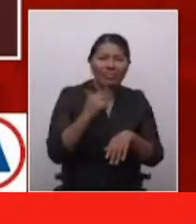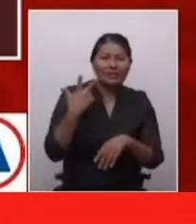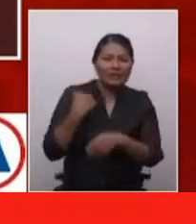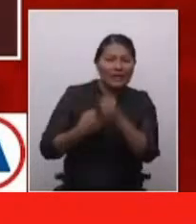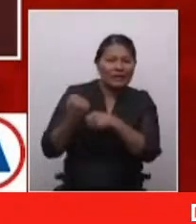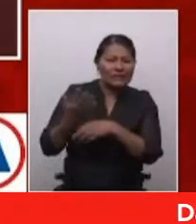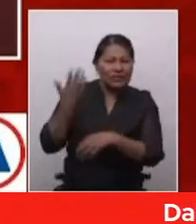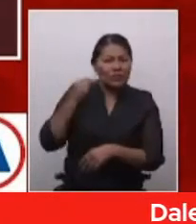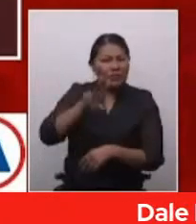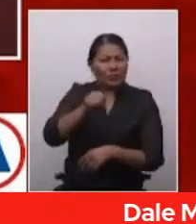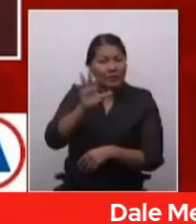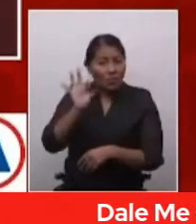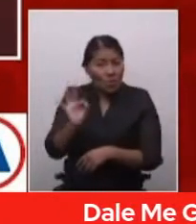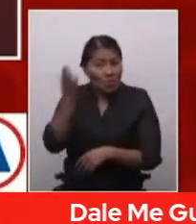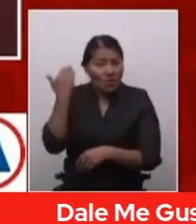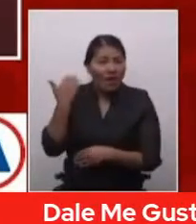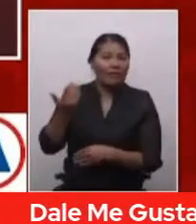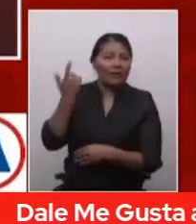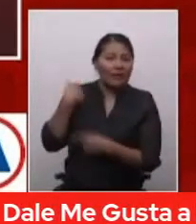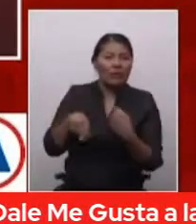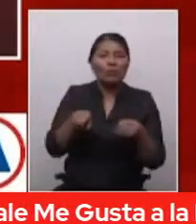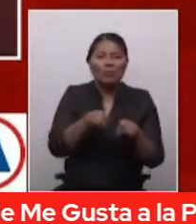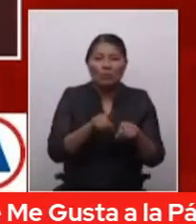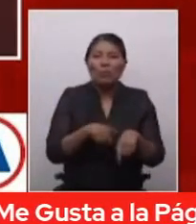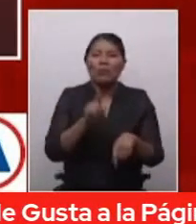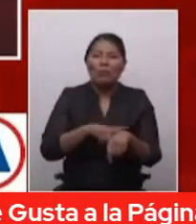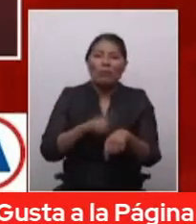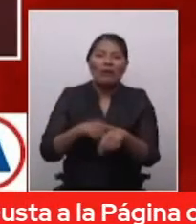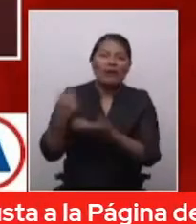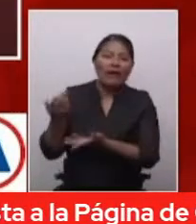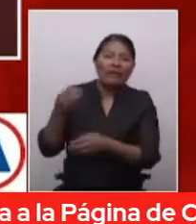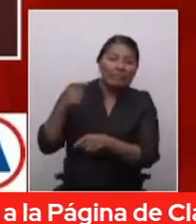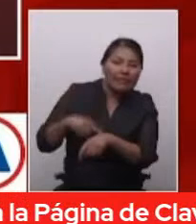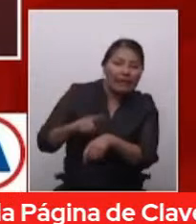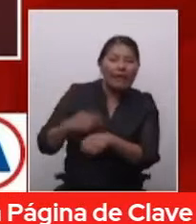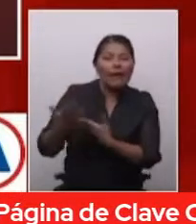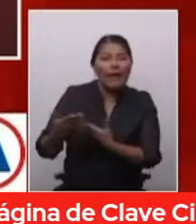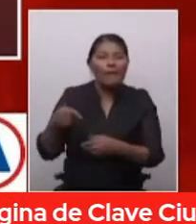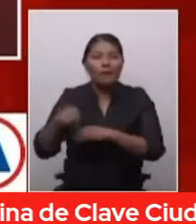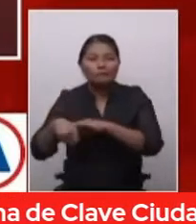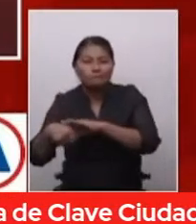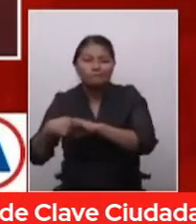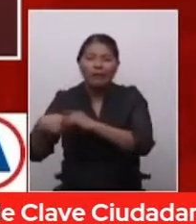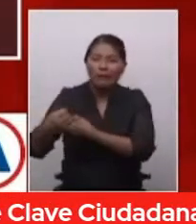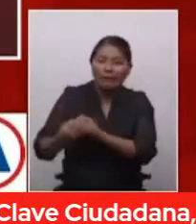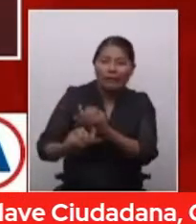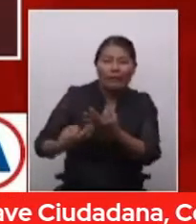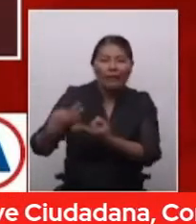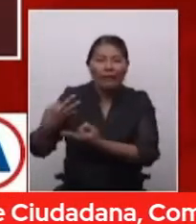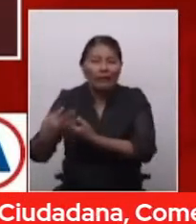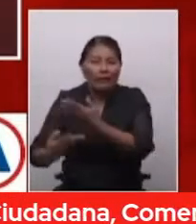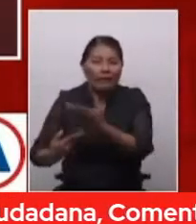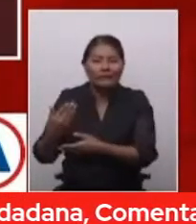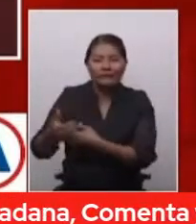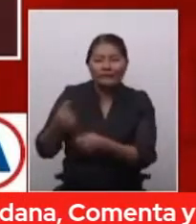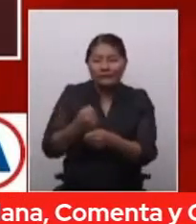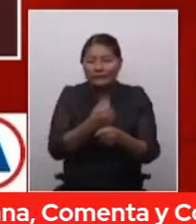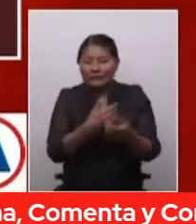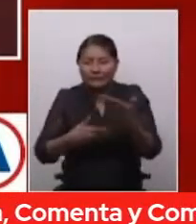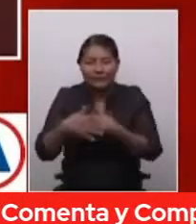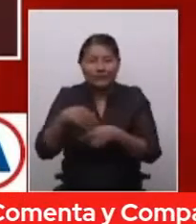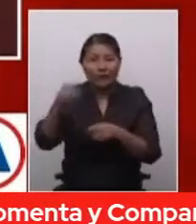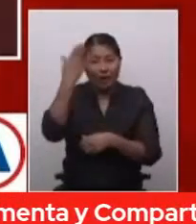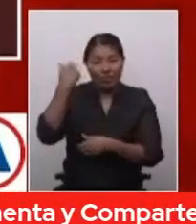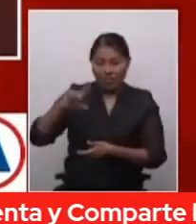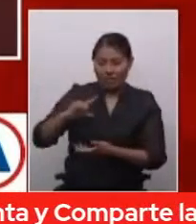2019, lamentablemente las taras burocráticas y la corrupción han invadido estas grandes obras que iban a descongestionar